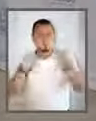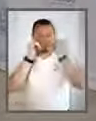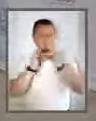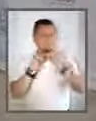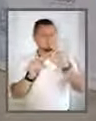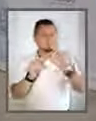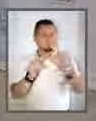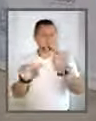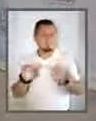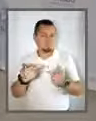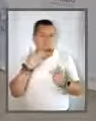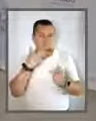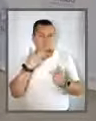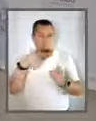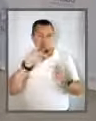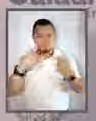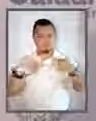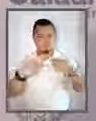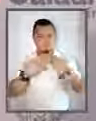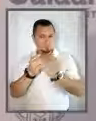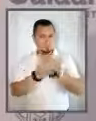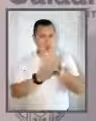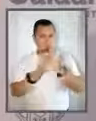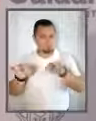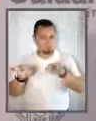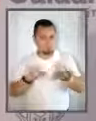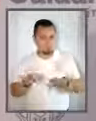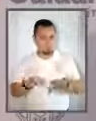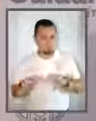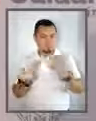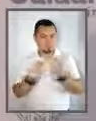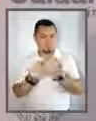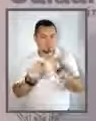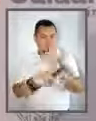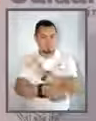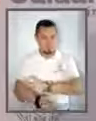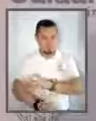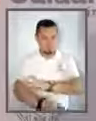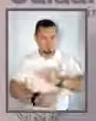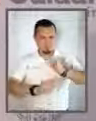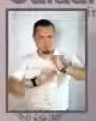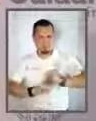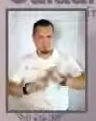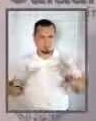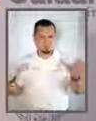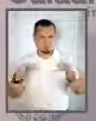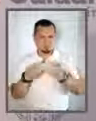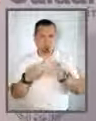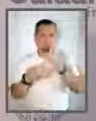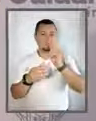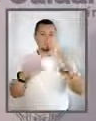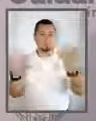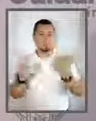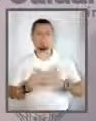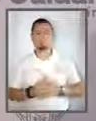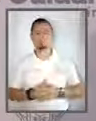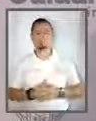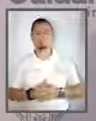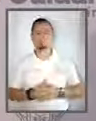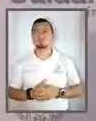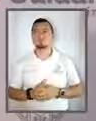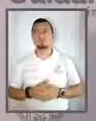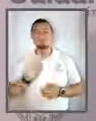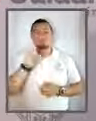privadas que están obligadas a trabajar de manera coordinada en la contingencia.